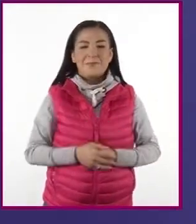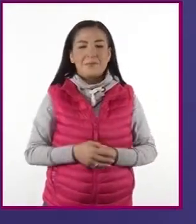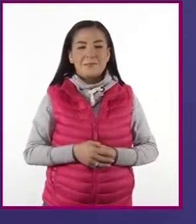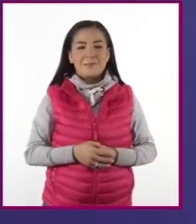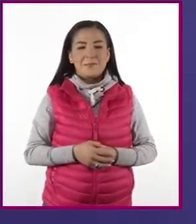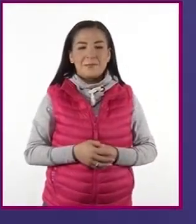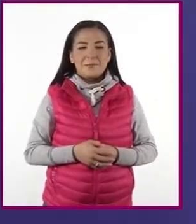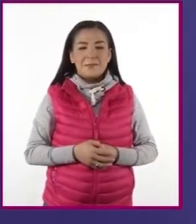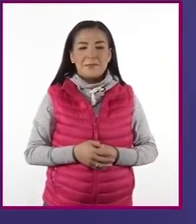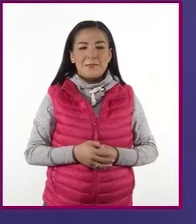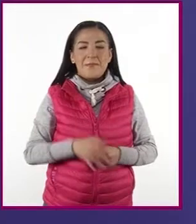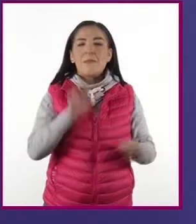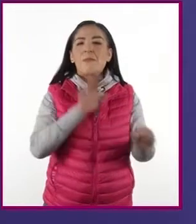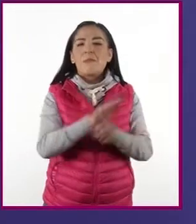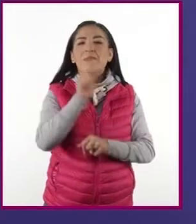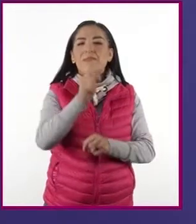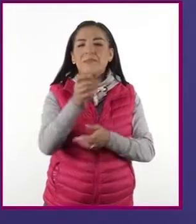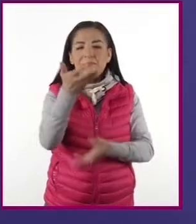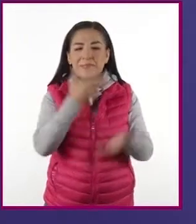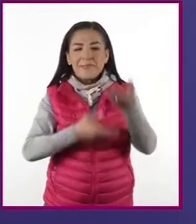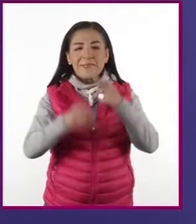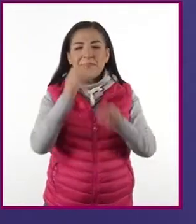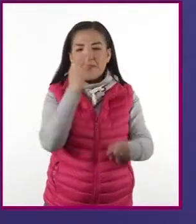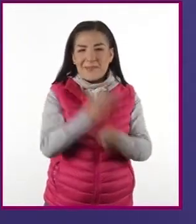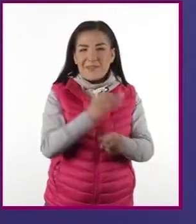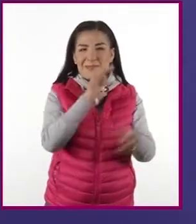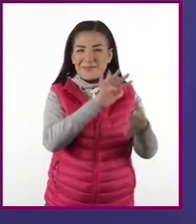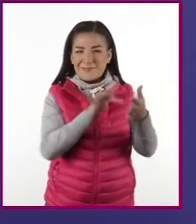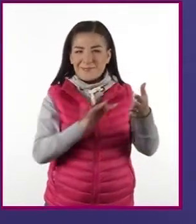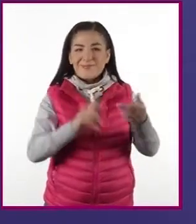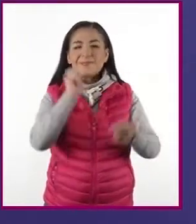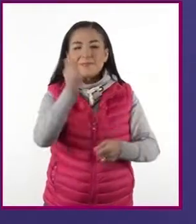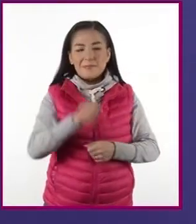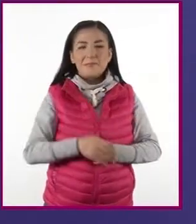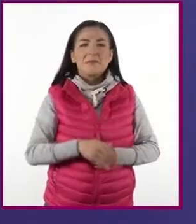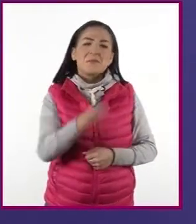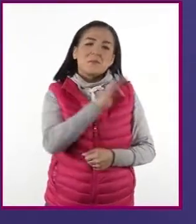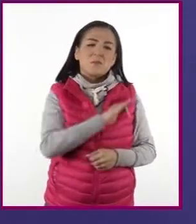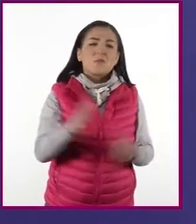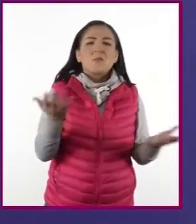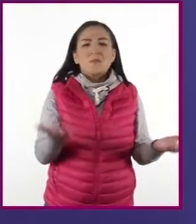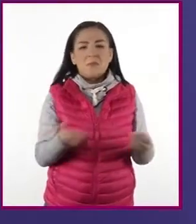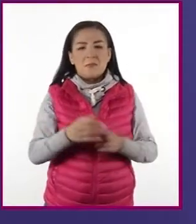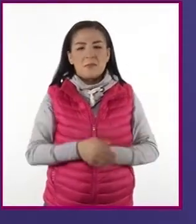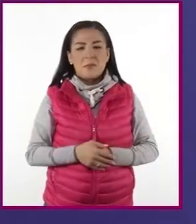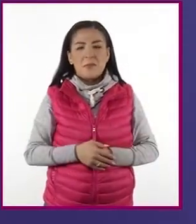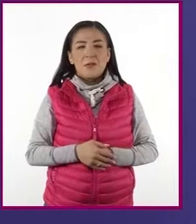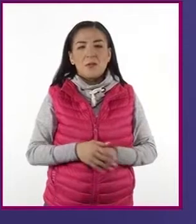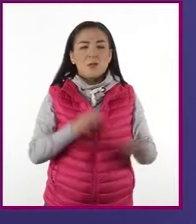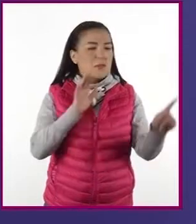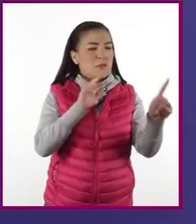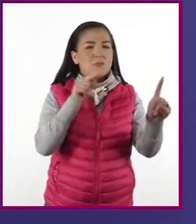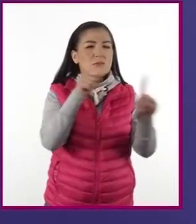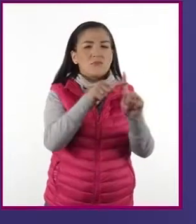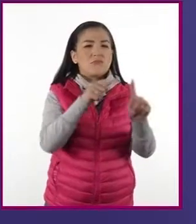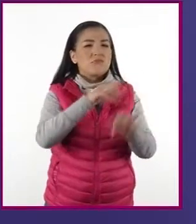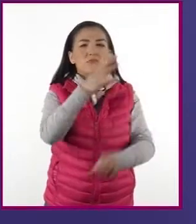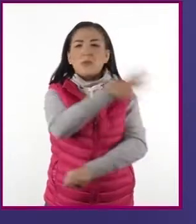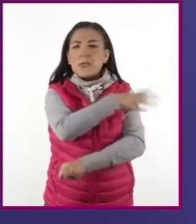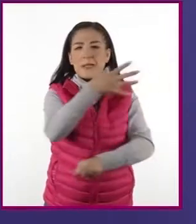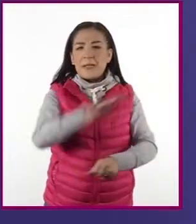comparten estos textos pueden ser de carácter muy general, por ejemplo, el